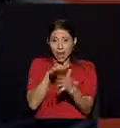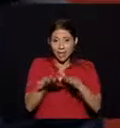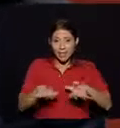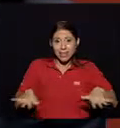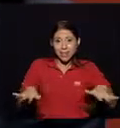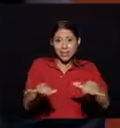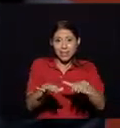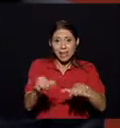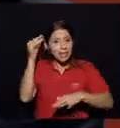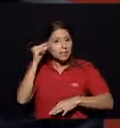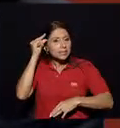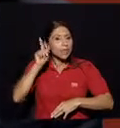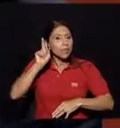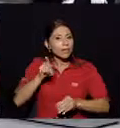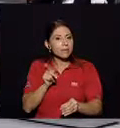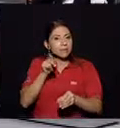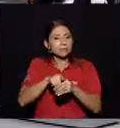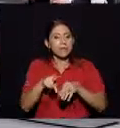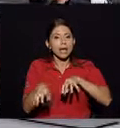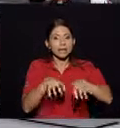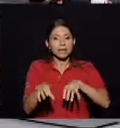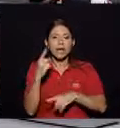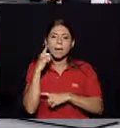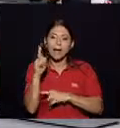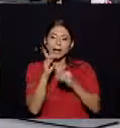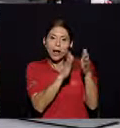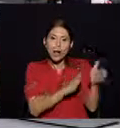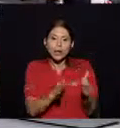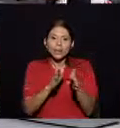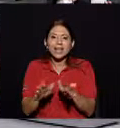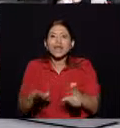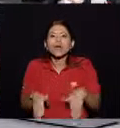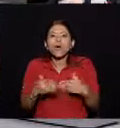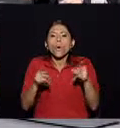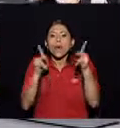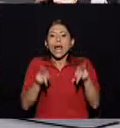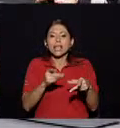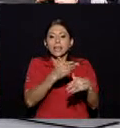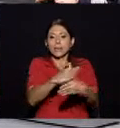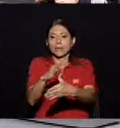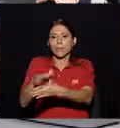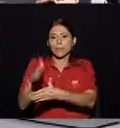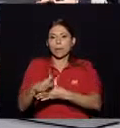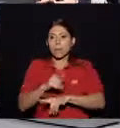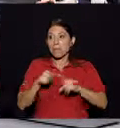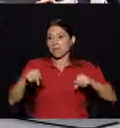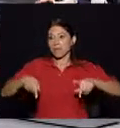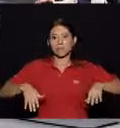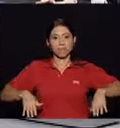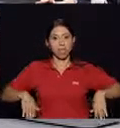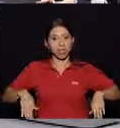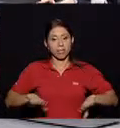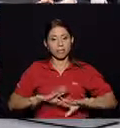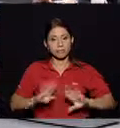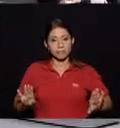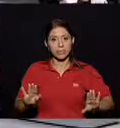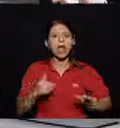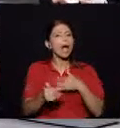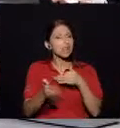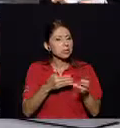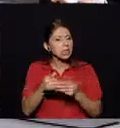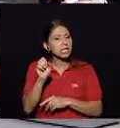el Estado debe tener una participación activa para ordenar cómo la gente se distribuye en el territorio. Y aquí el Estado ha estado ausente, a